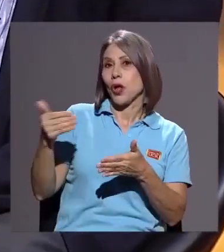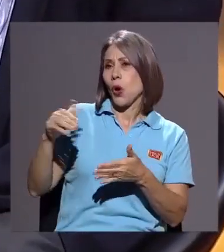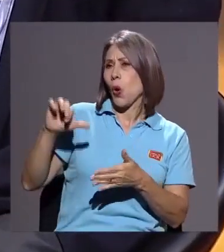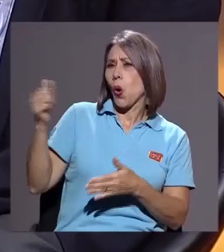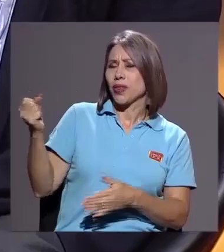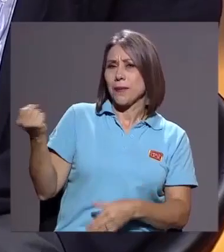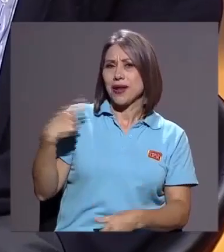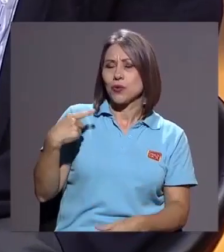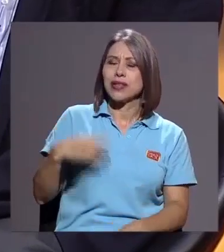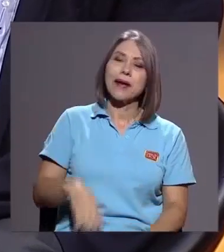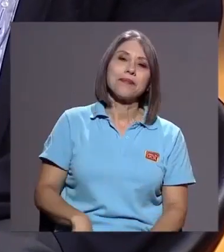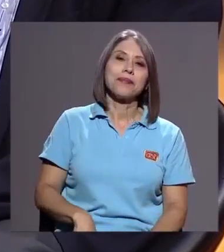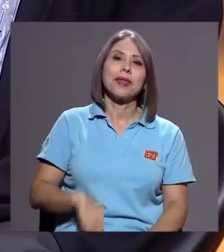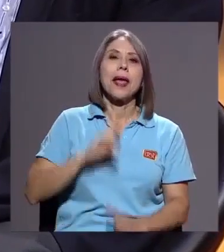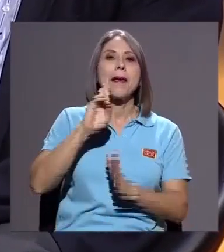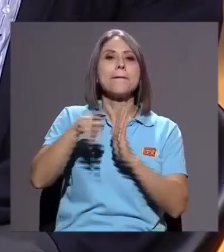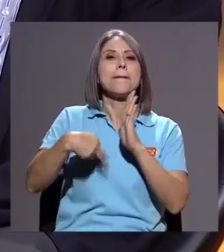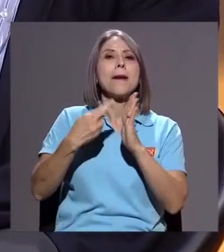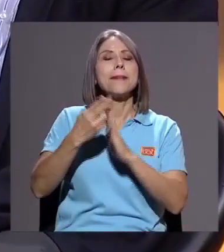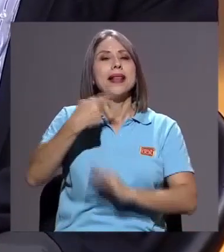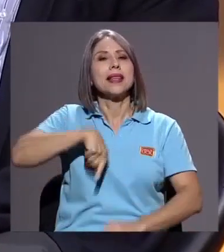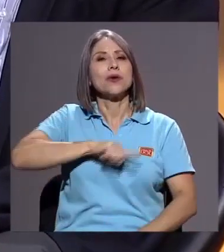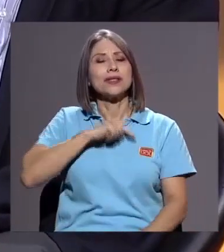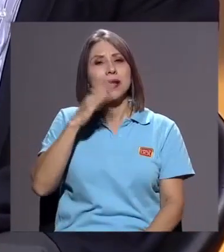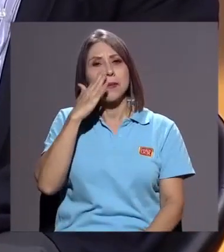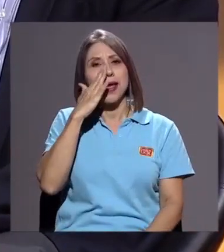hiciste, el papel de nuestra madre. Por favor.